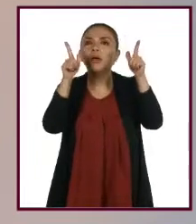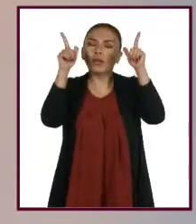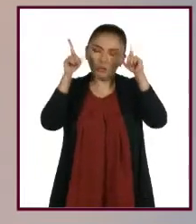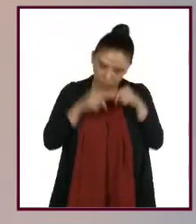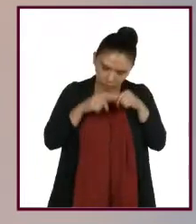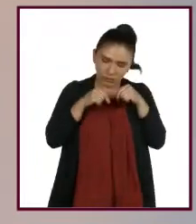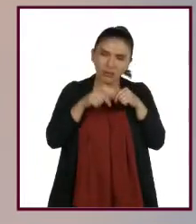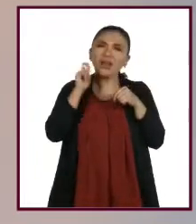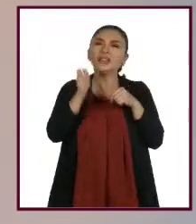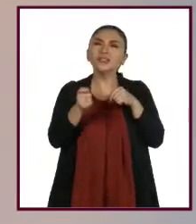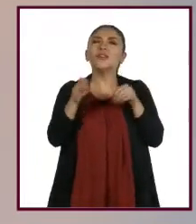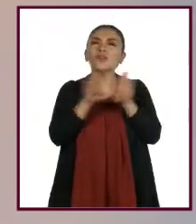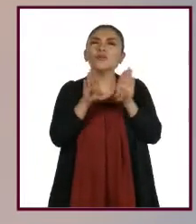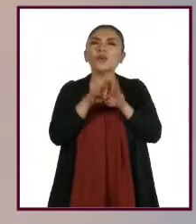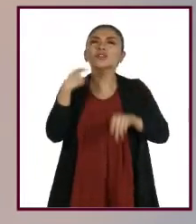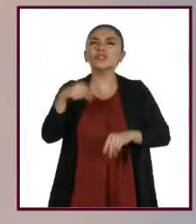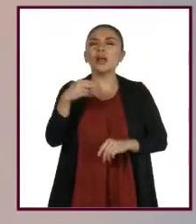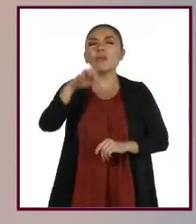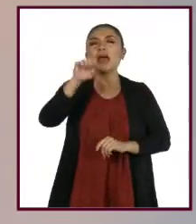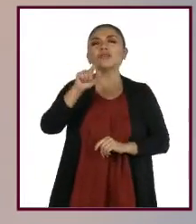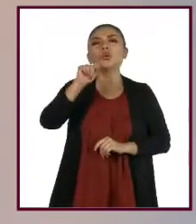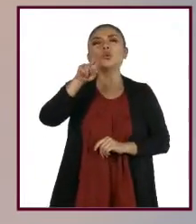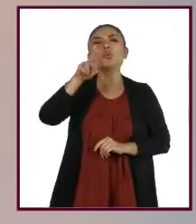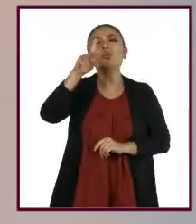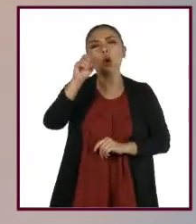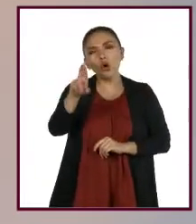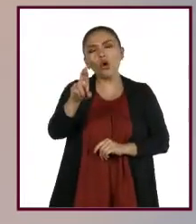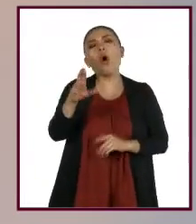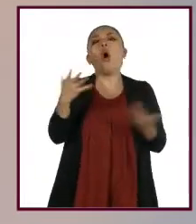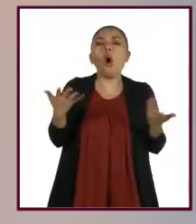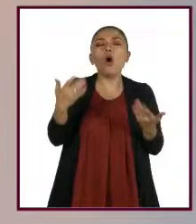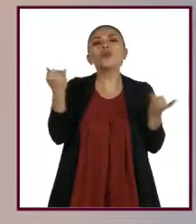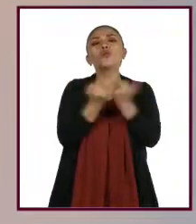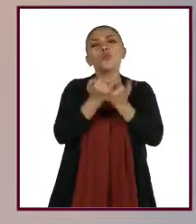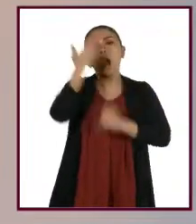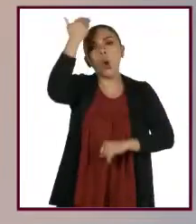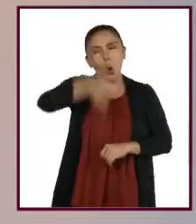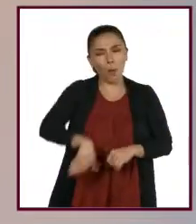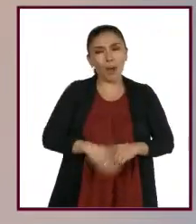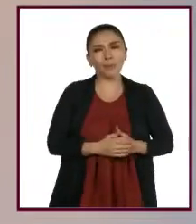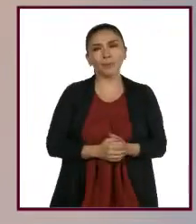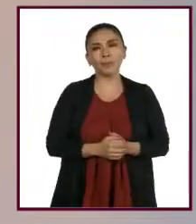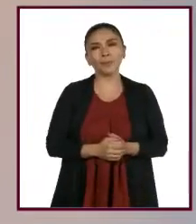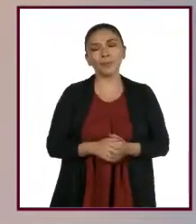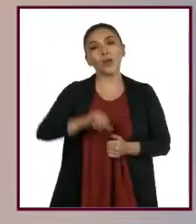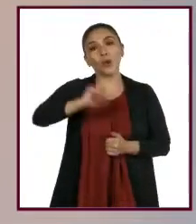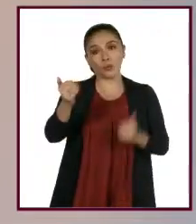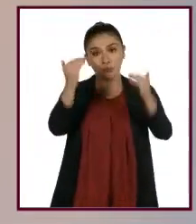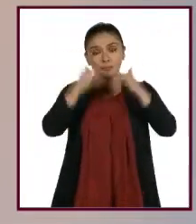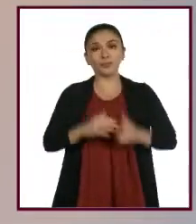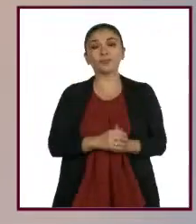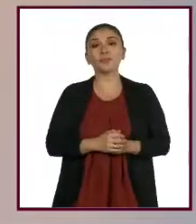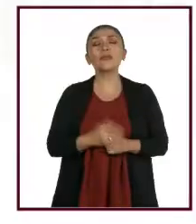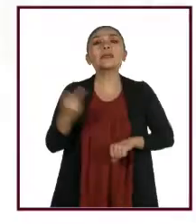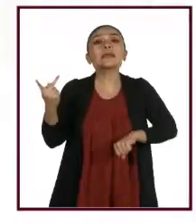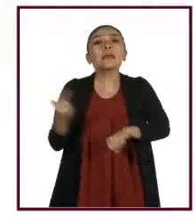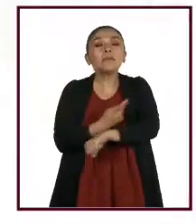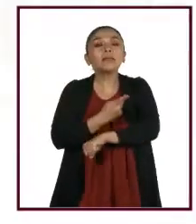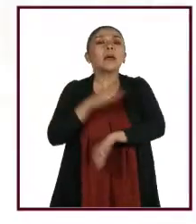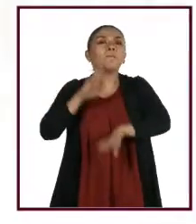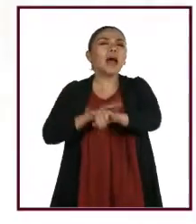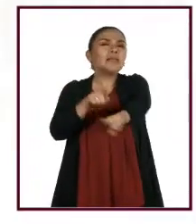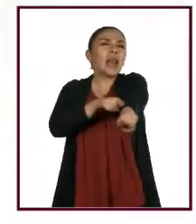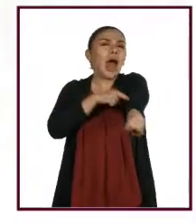que conocemos como estupor o coma. Vamos a pasar también a los efectos de los inhalables a largo